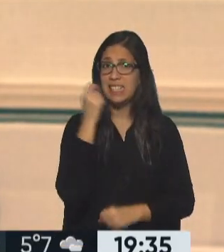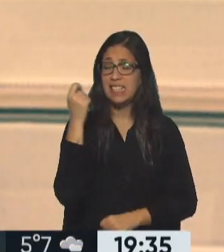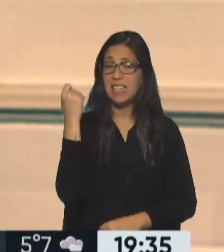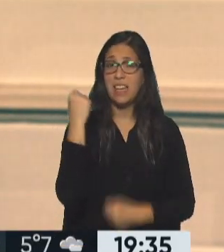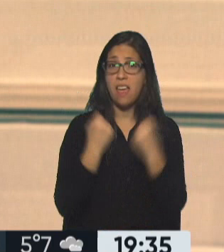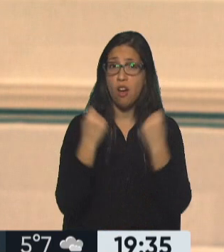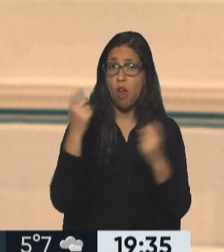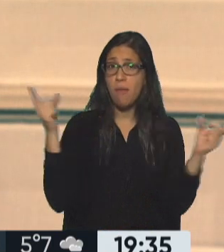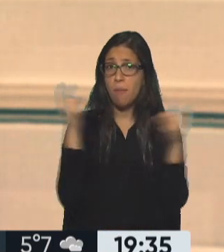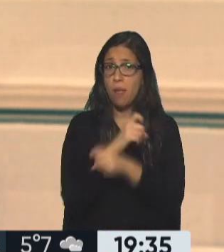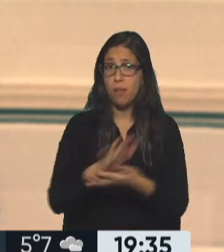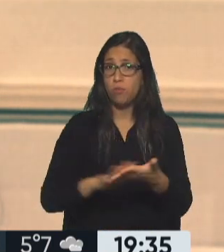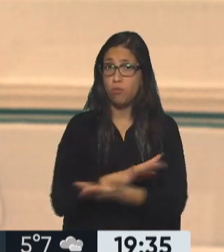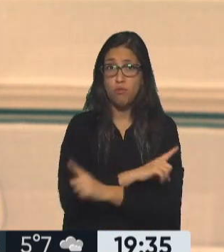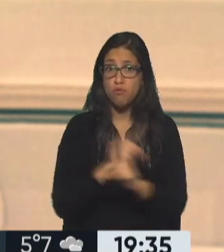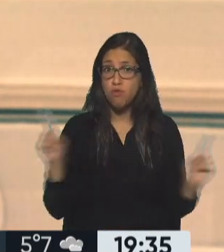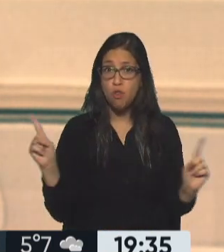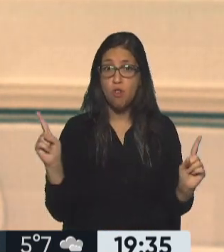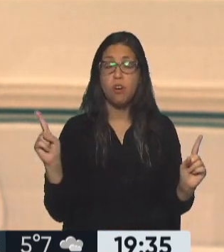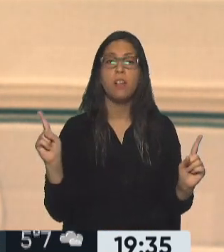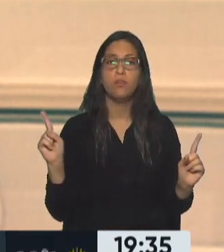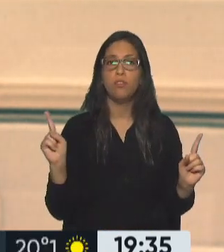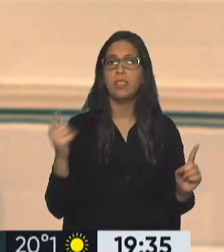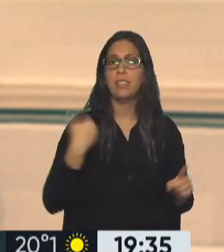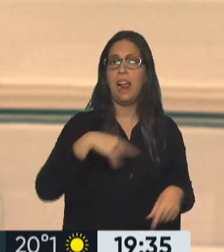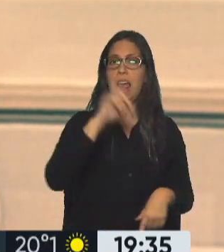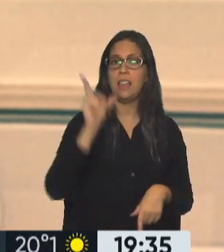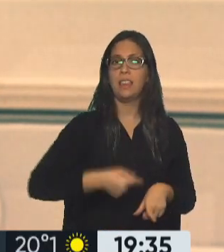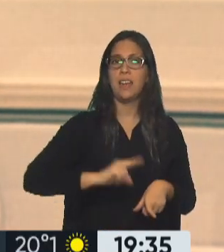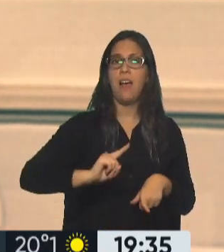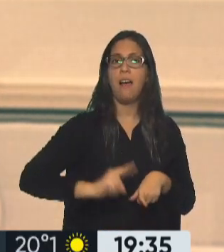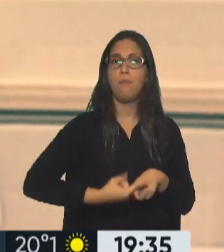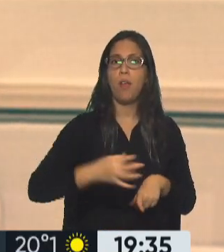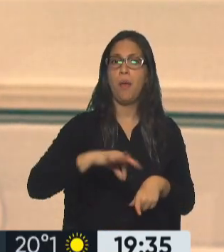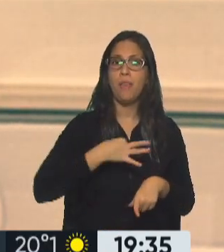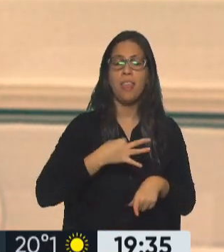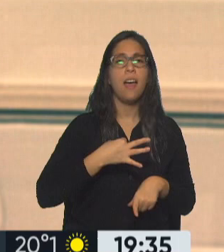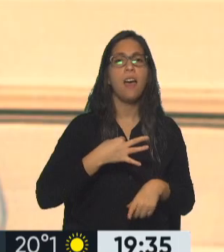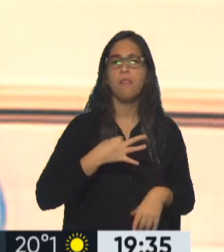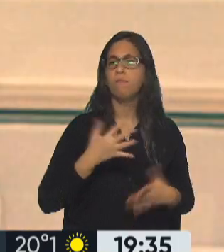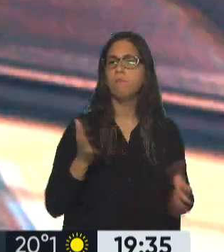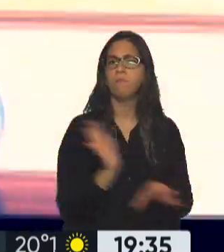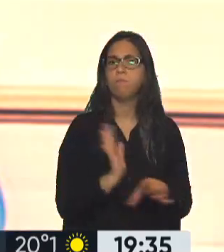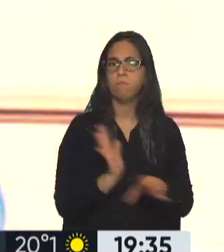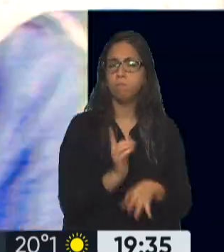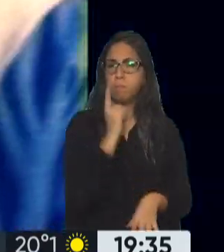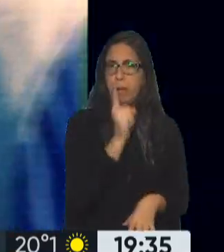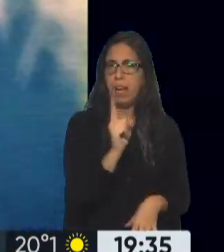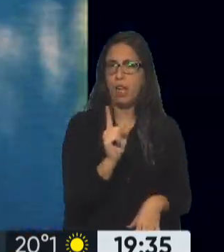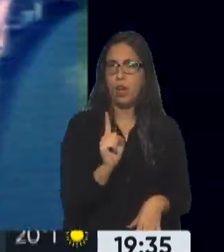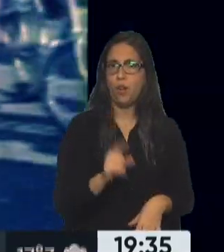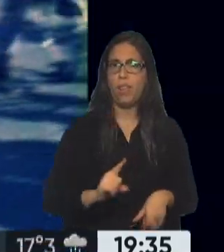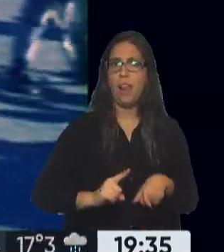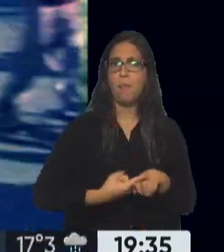resuelto, la vida política de la nación correrá sin duda serios riesgos.